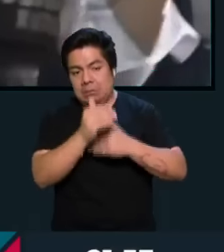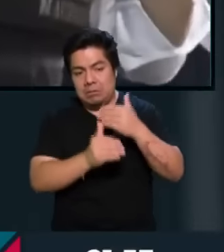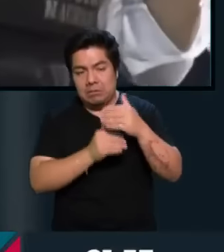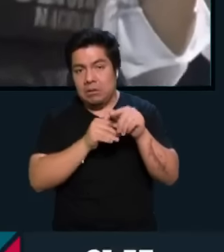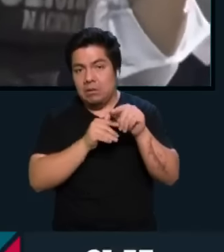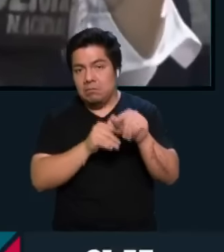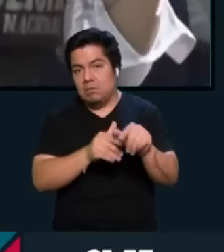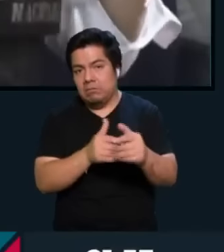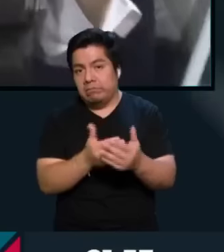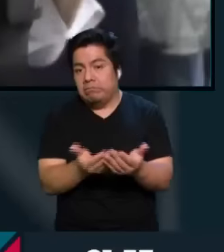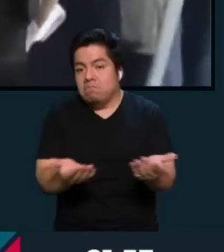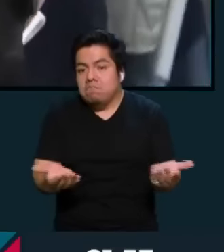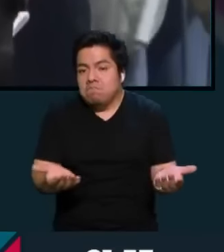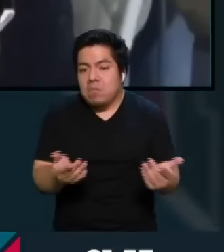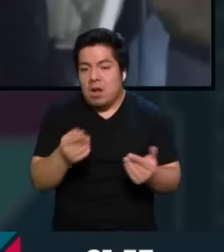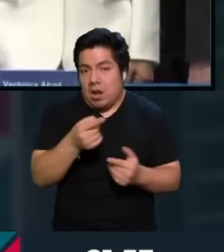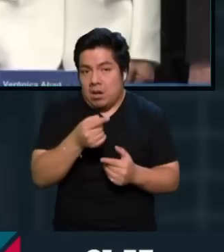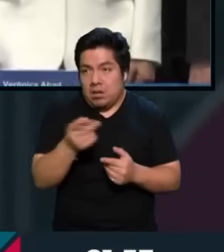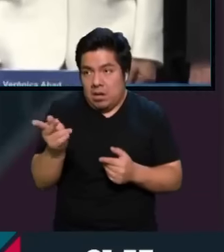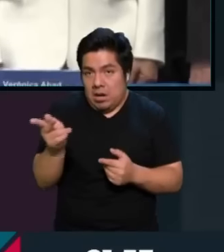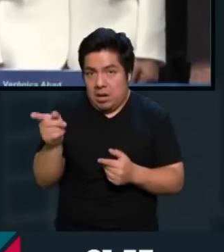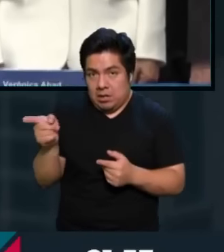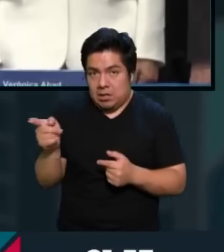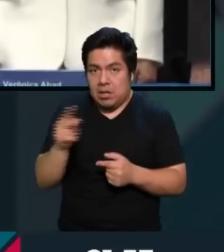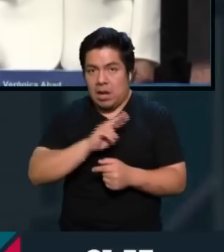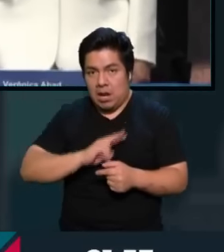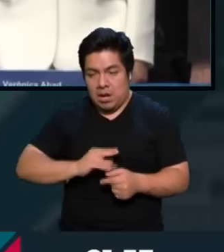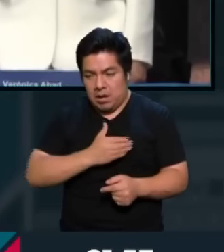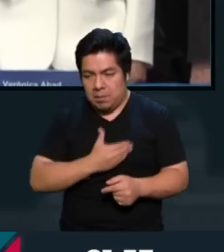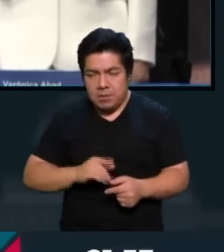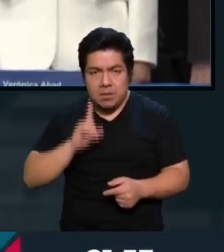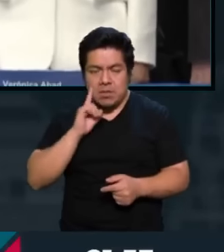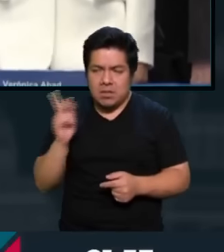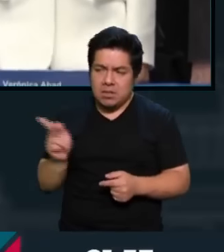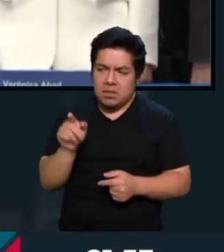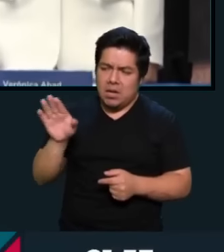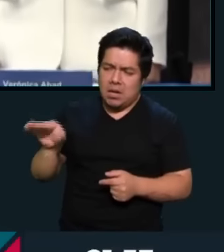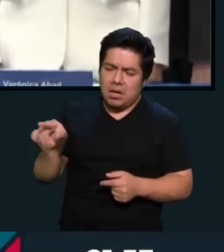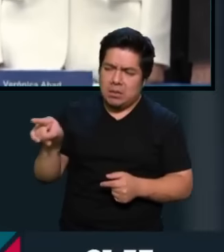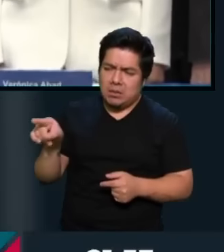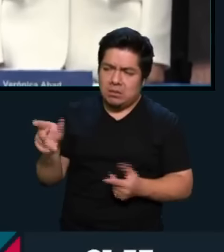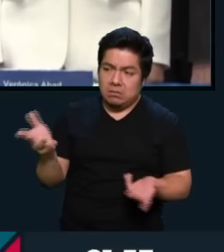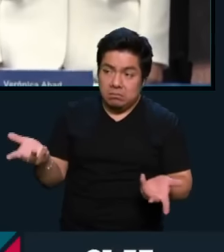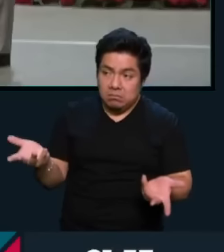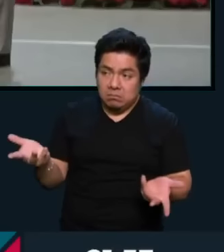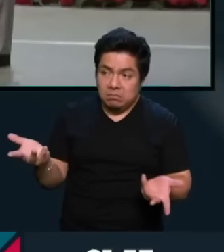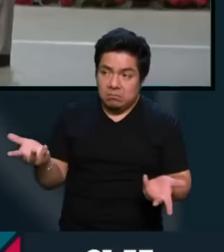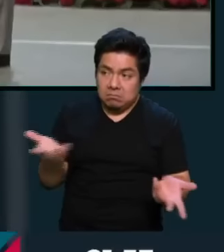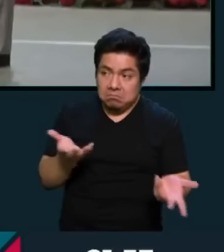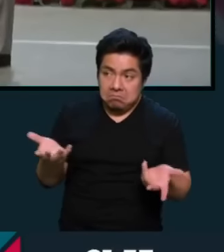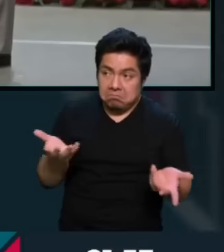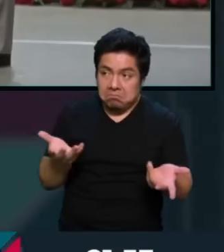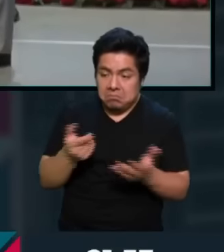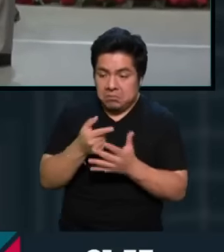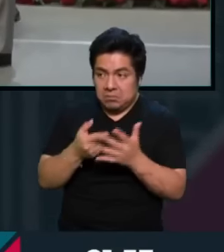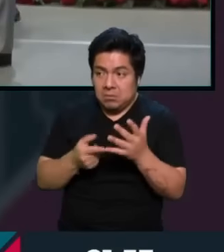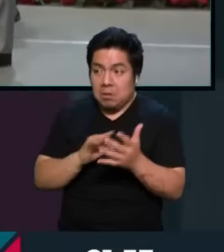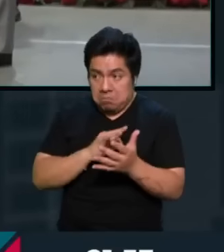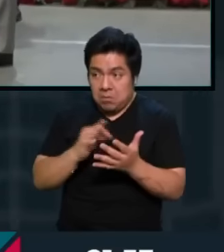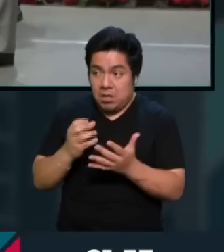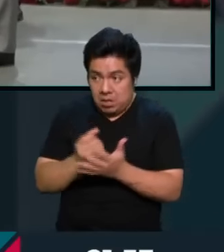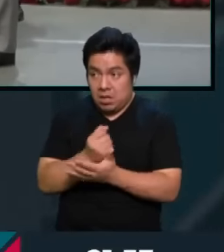entonces finalmente le preguntan a la a la a la vicepresidenta Oiga vicepresidenta usted que tiene serias posibilidades de